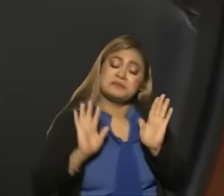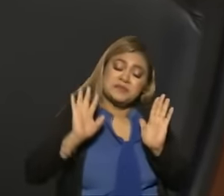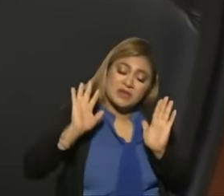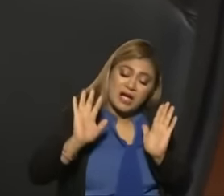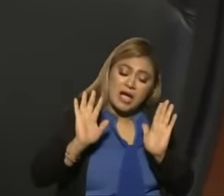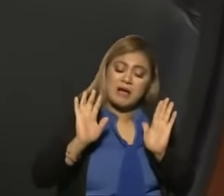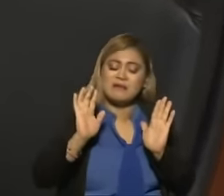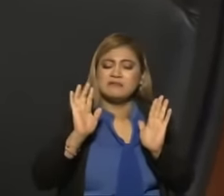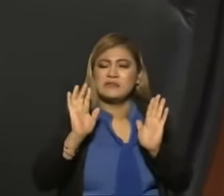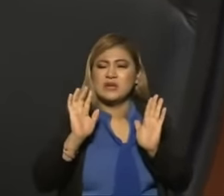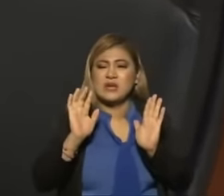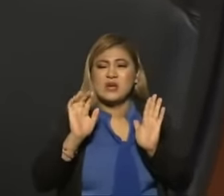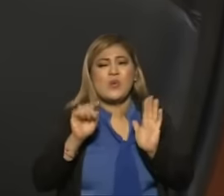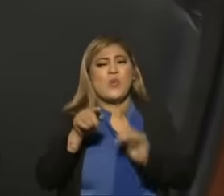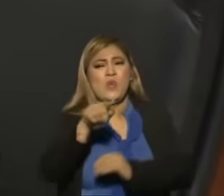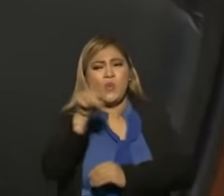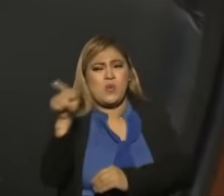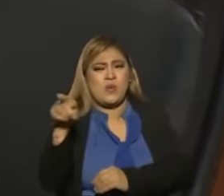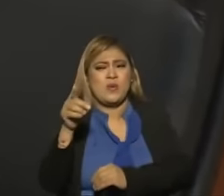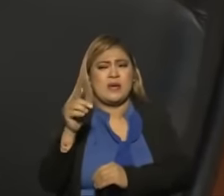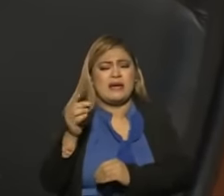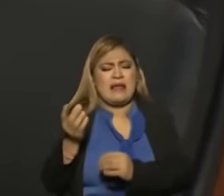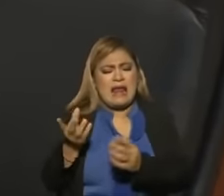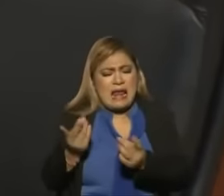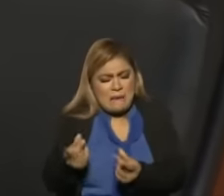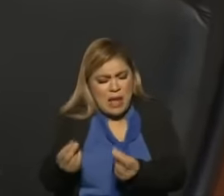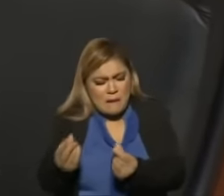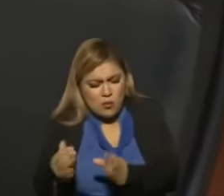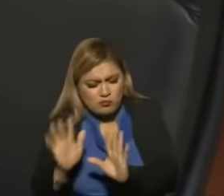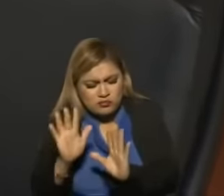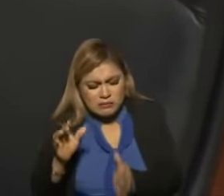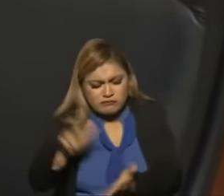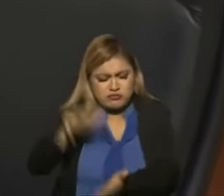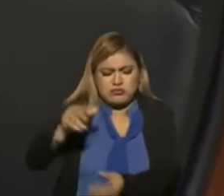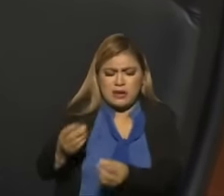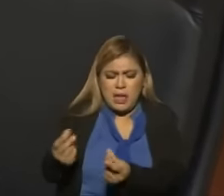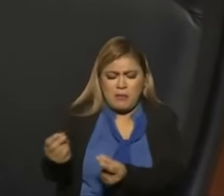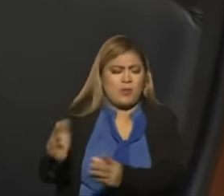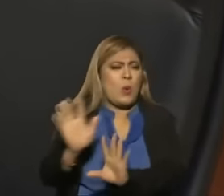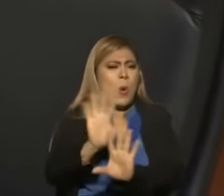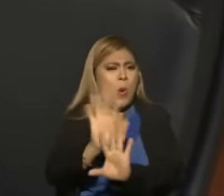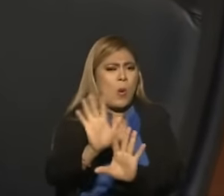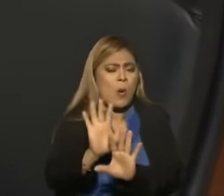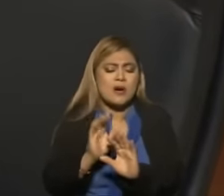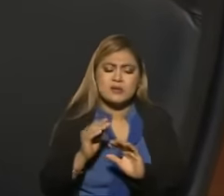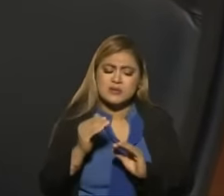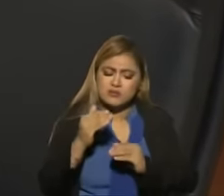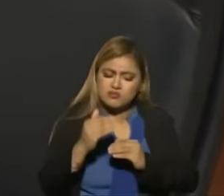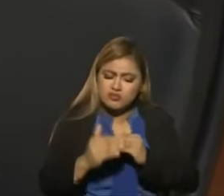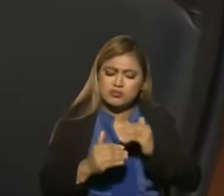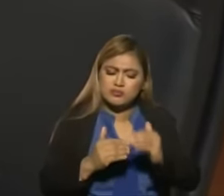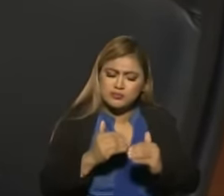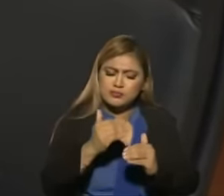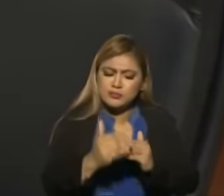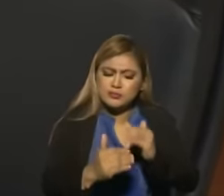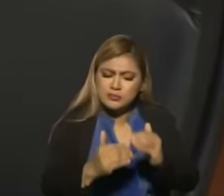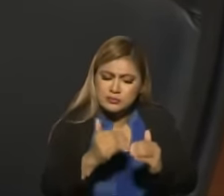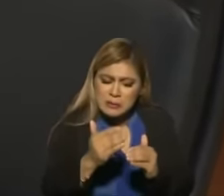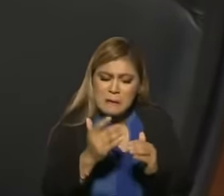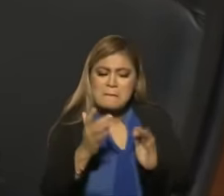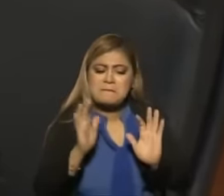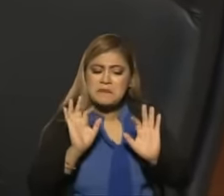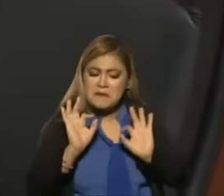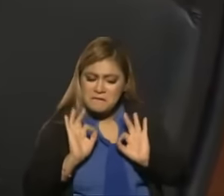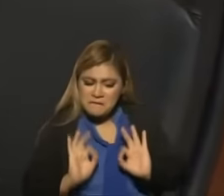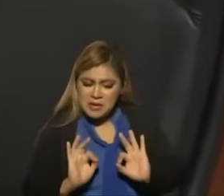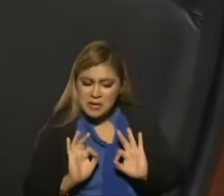nos hace cometer errores. Y como dije el día de ayer, errores que quizás